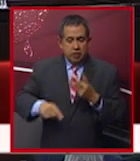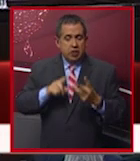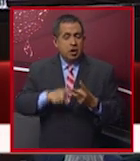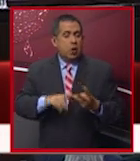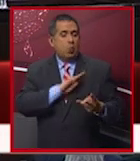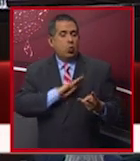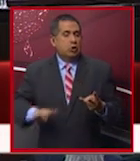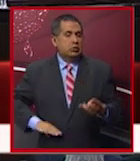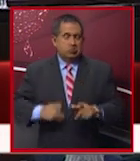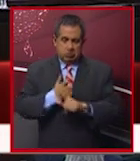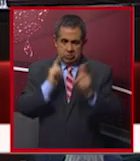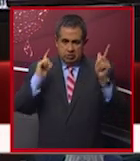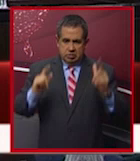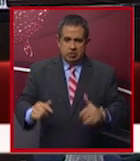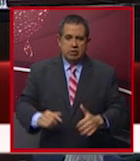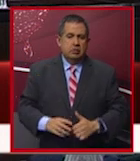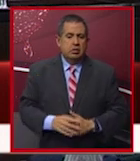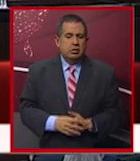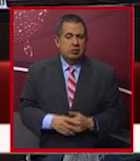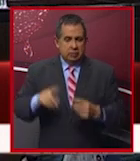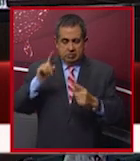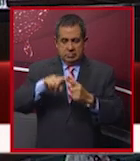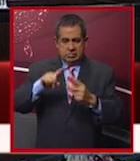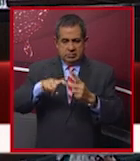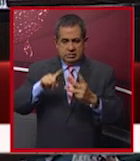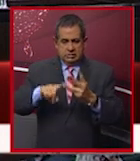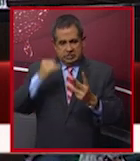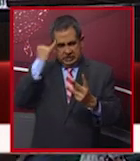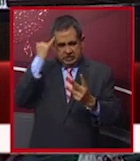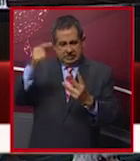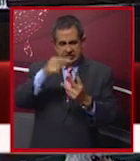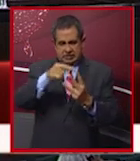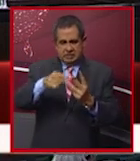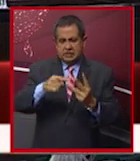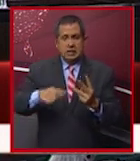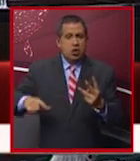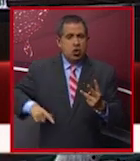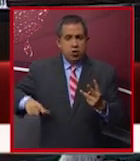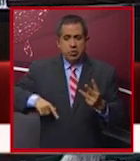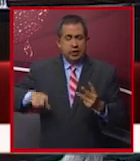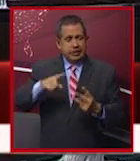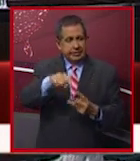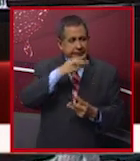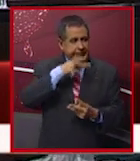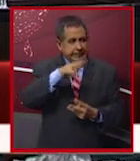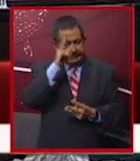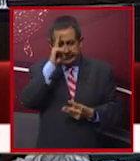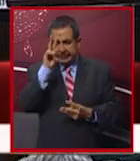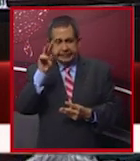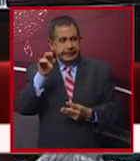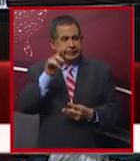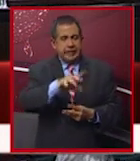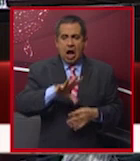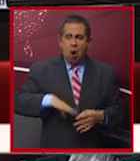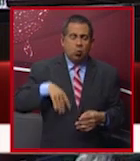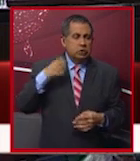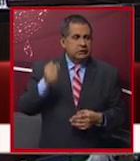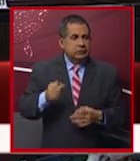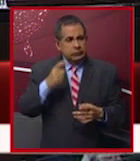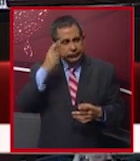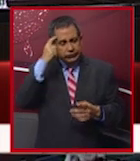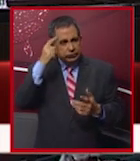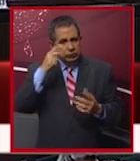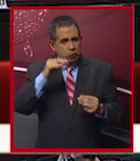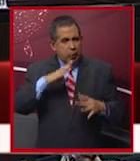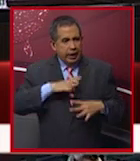libre. 3 principios que los gobiernos ineptos, ignorantes, abusivos